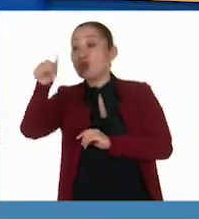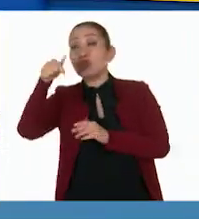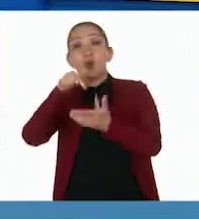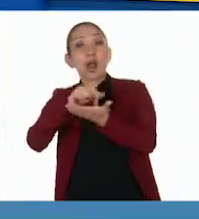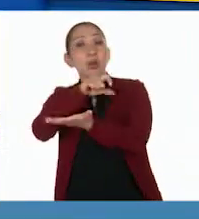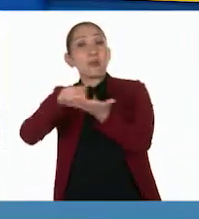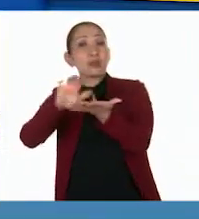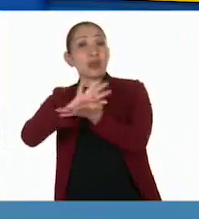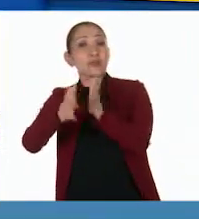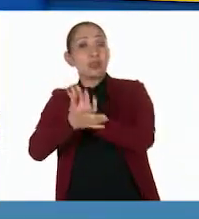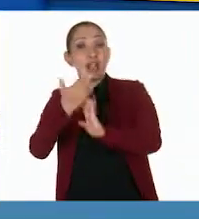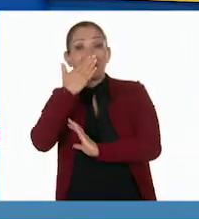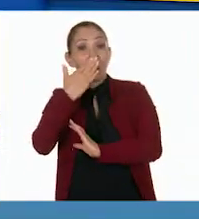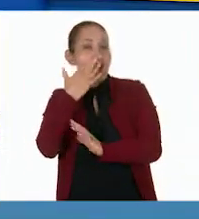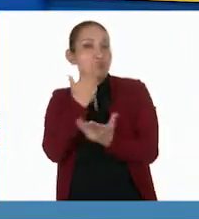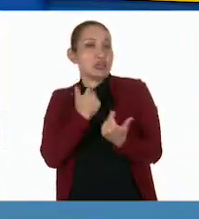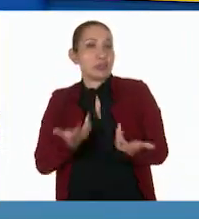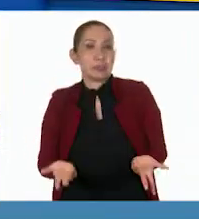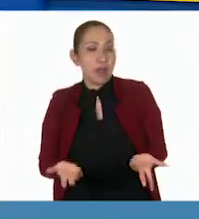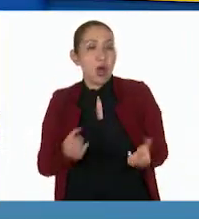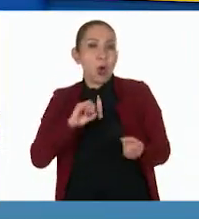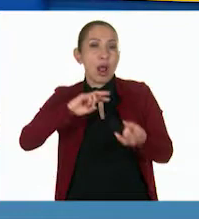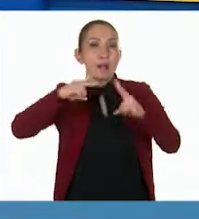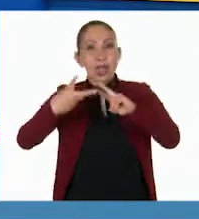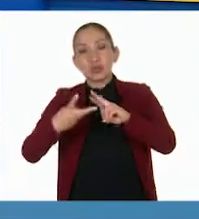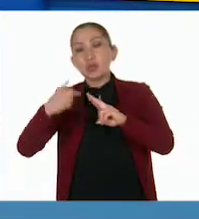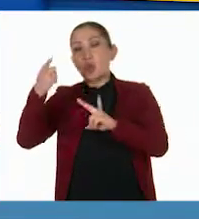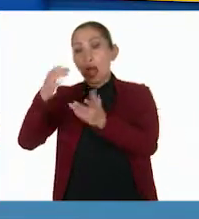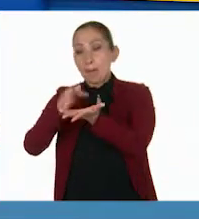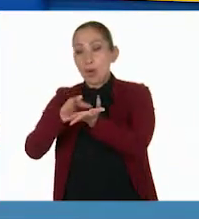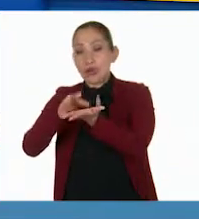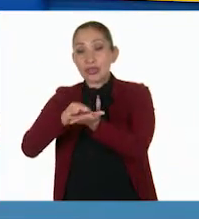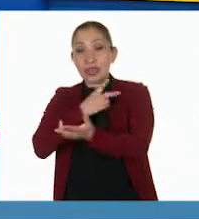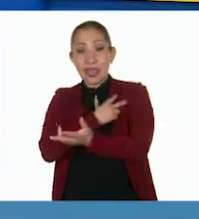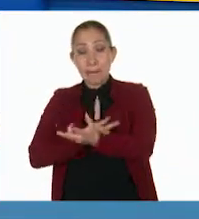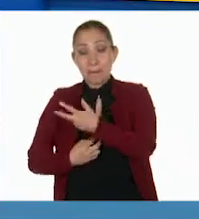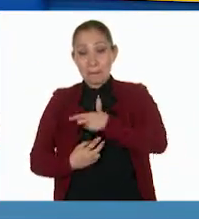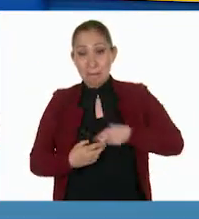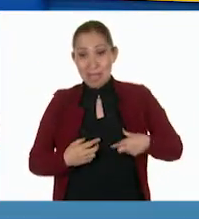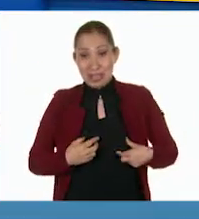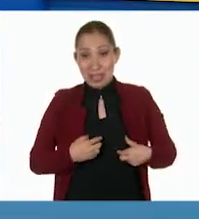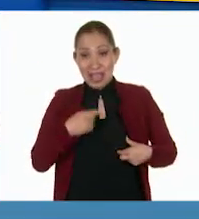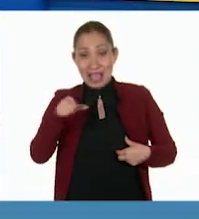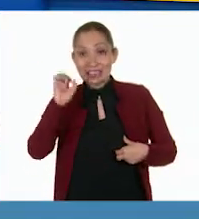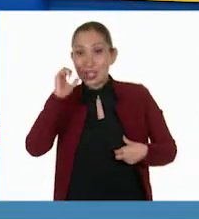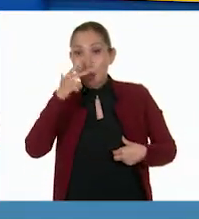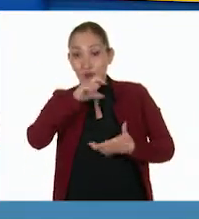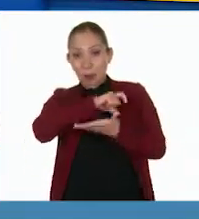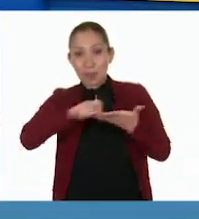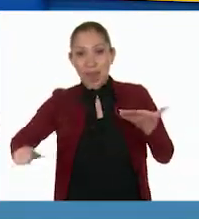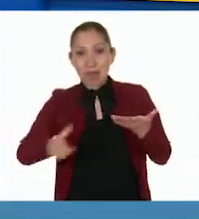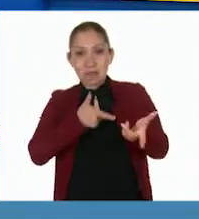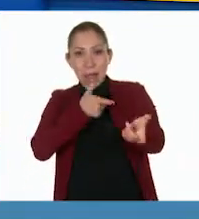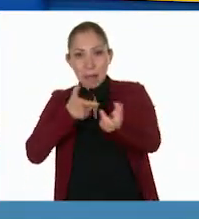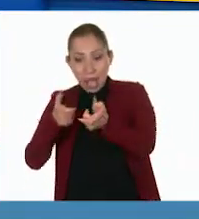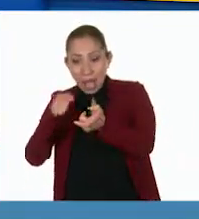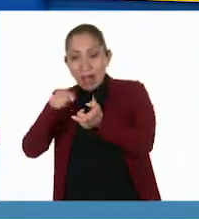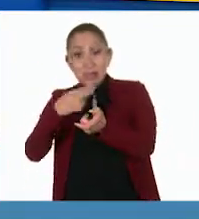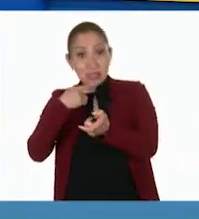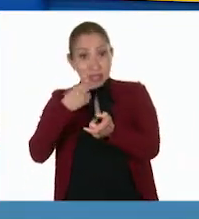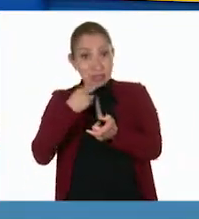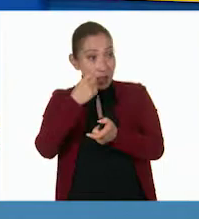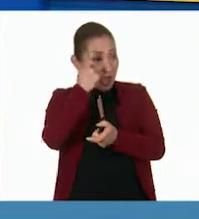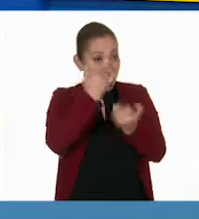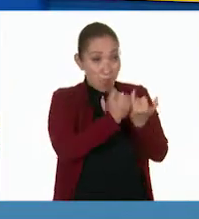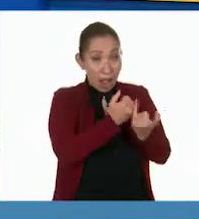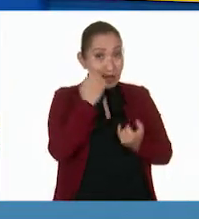comprar tortillas en Sonora. O al revés, una moneda villista con la que en Chihuahua podías comprar municiones no te servía para hacer